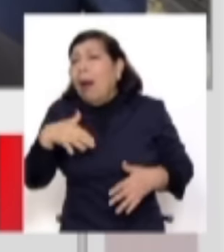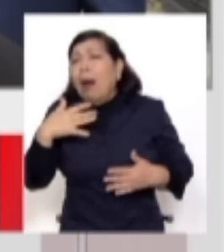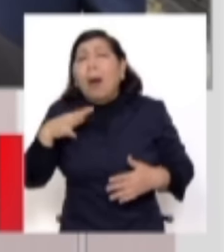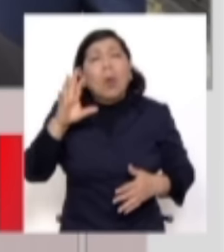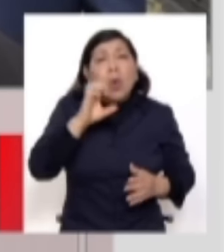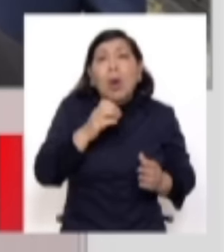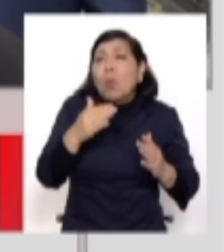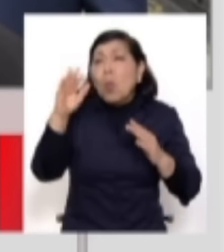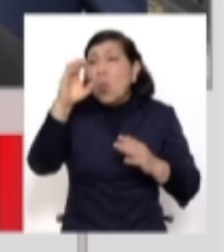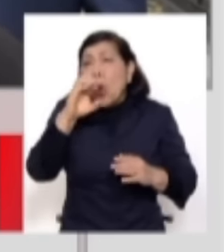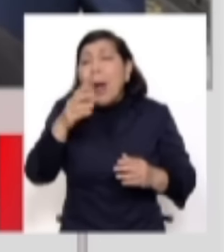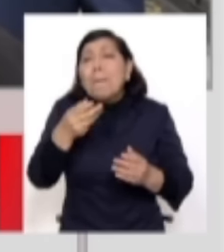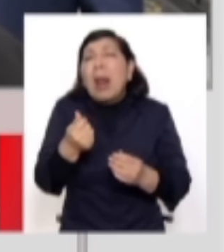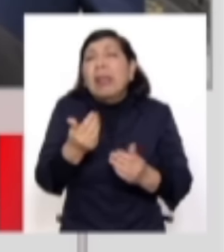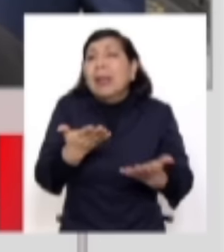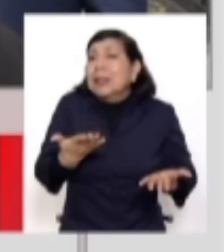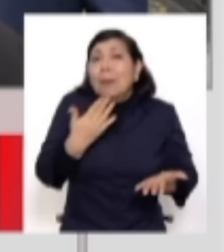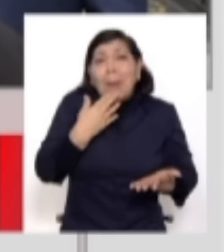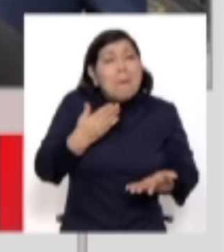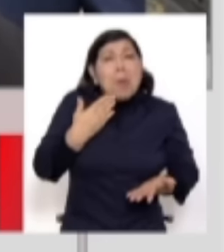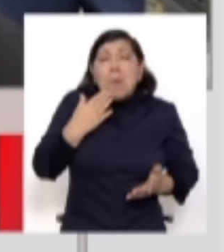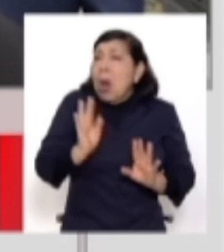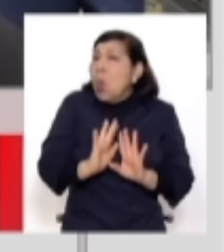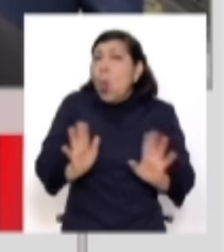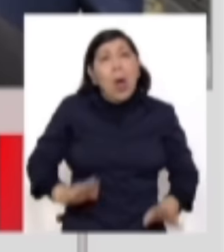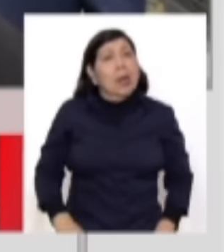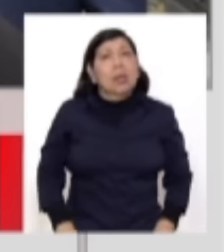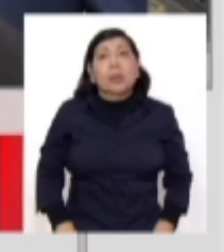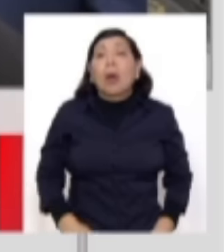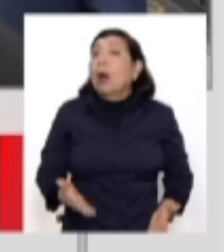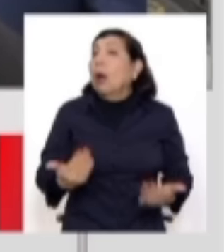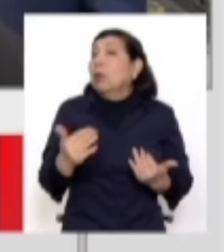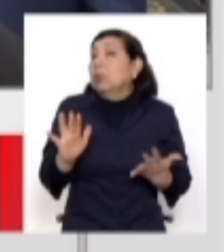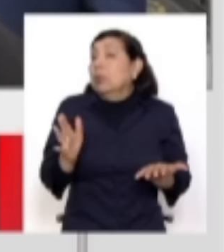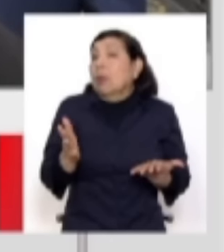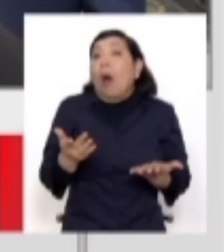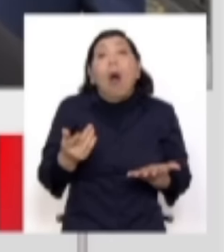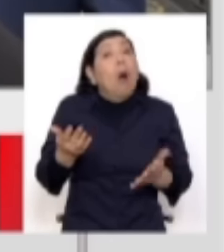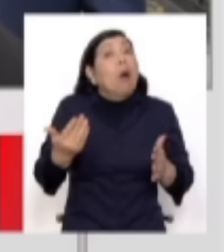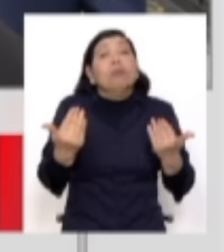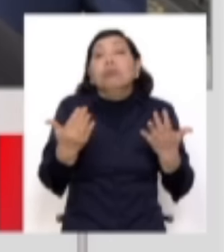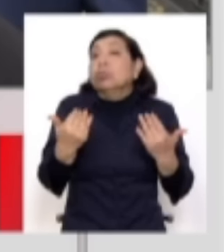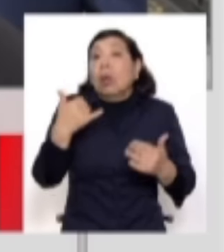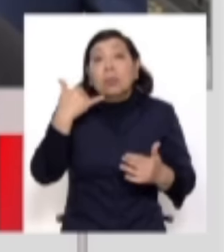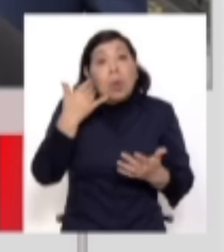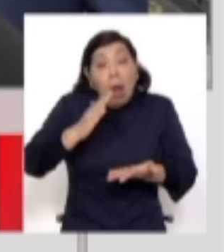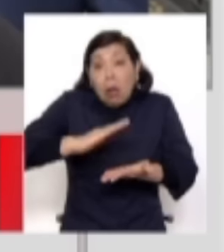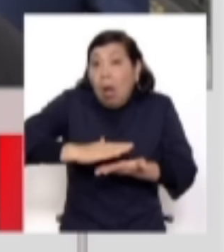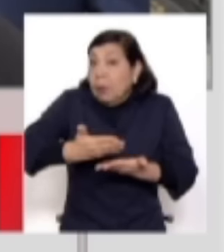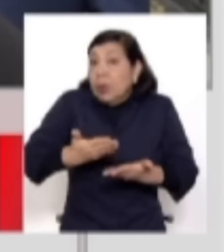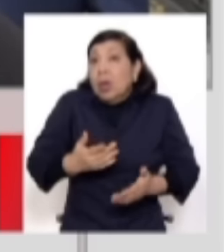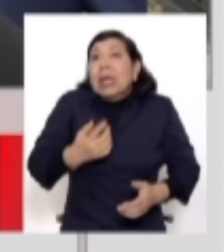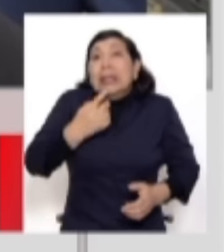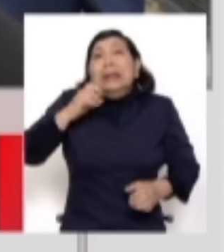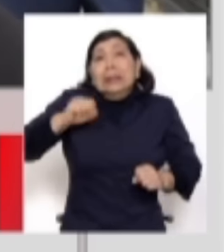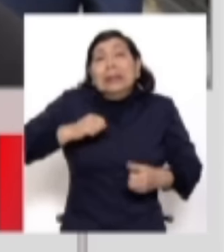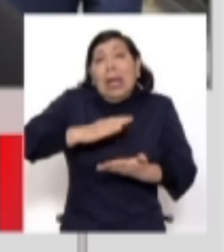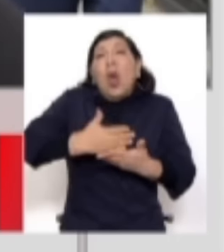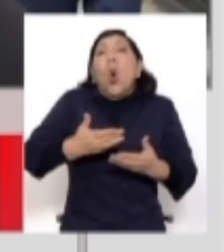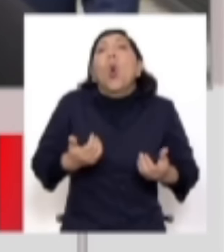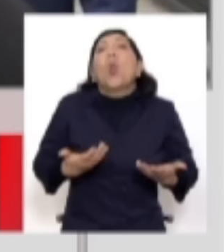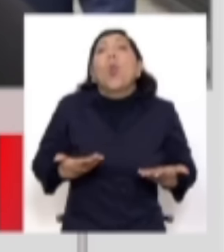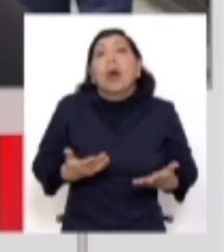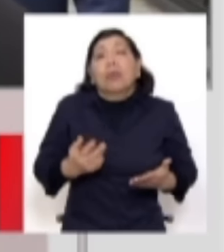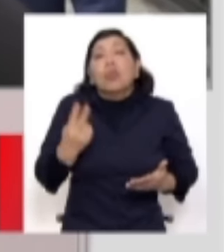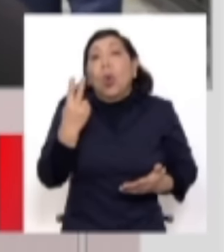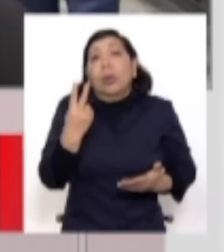y cual no ha encontrado le he dicho no tiene monedero mi mamá, entonces le he dicho debe tener algo de valor, laptops por ejemplo, y él sí tengo,